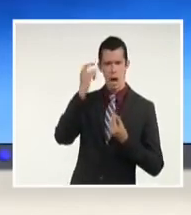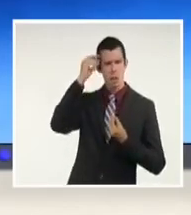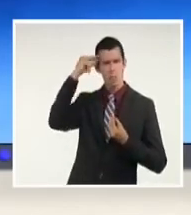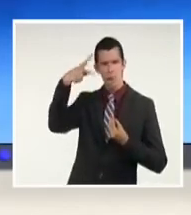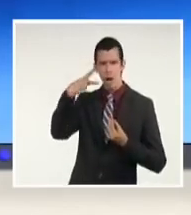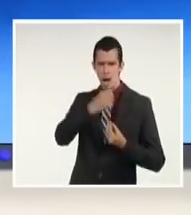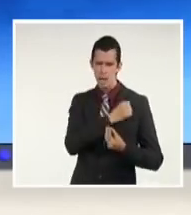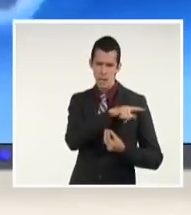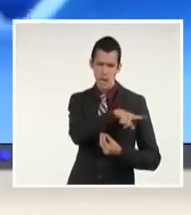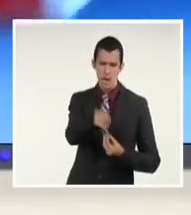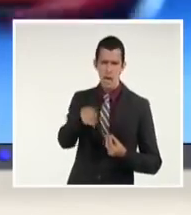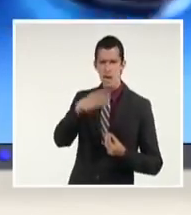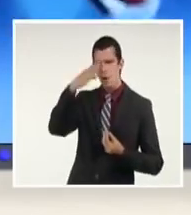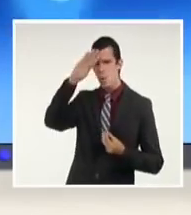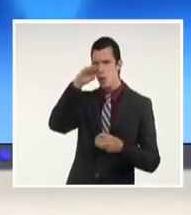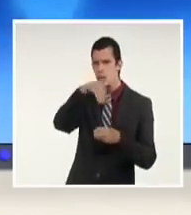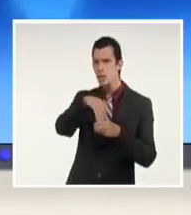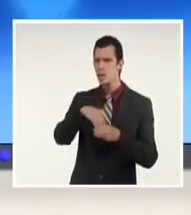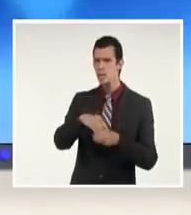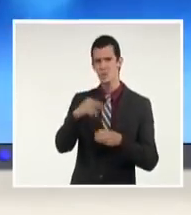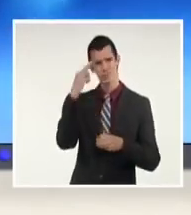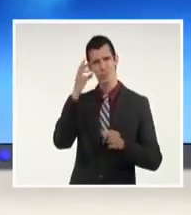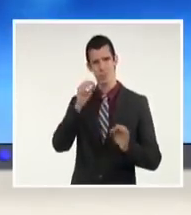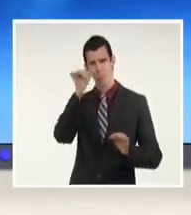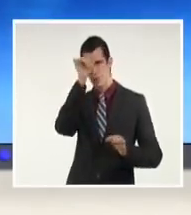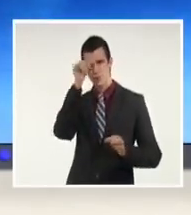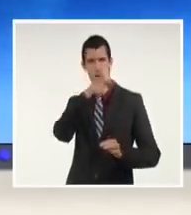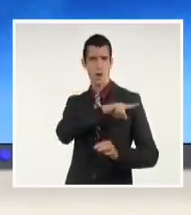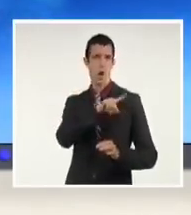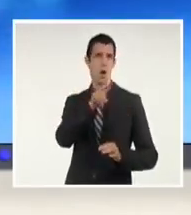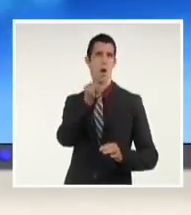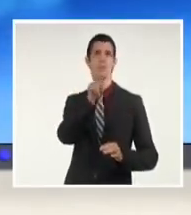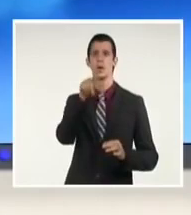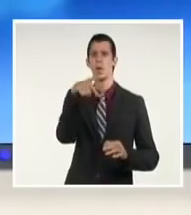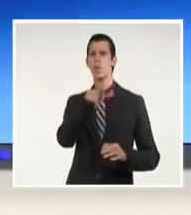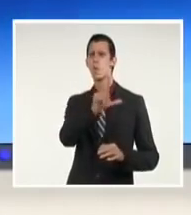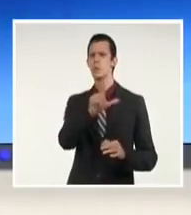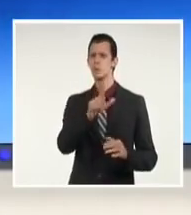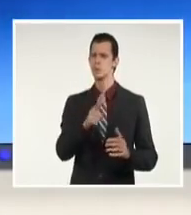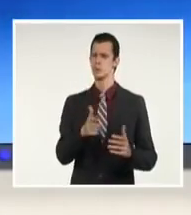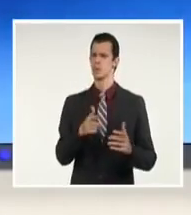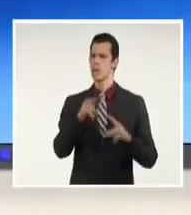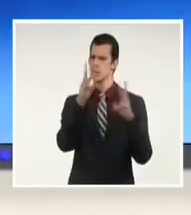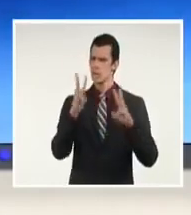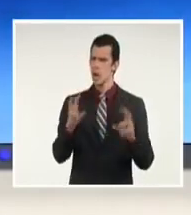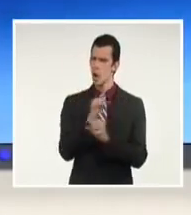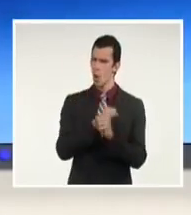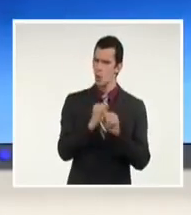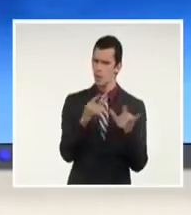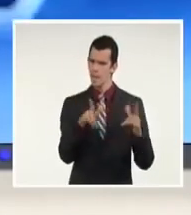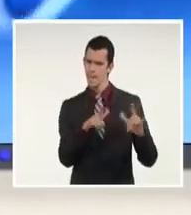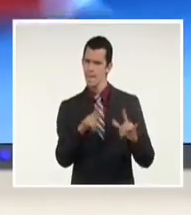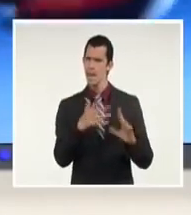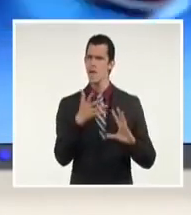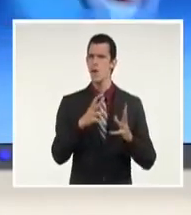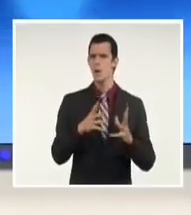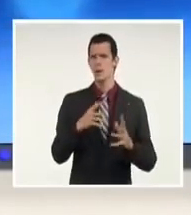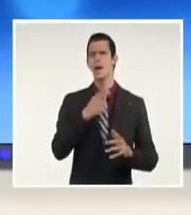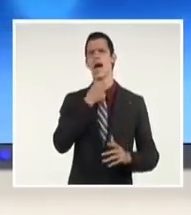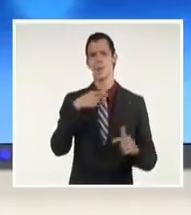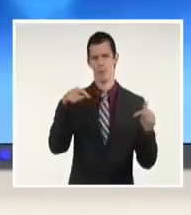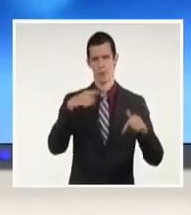gobierno cubano luego de los disturbios del pasado 11 de julio. Hoy les comparto algunos ejemplos. Por estos días, cualquier búsqueda que un